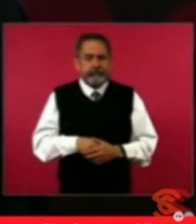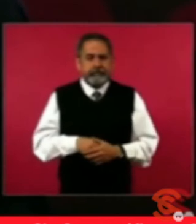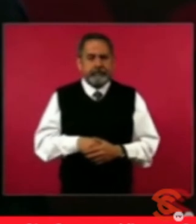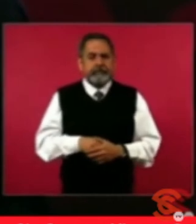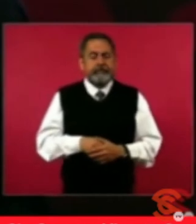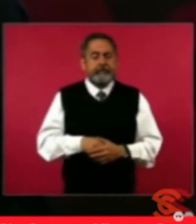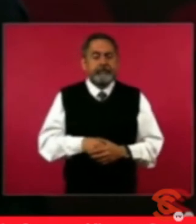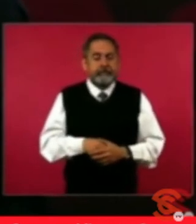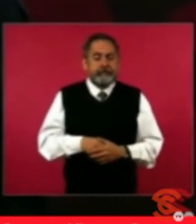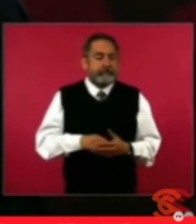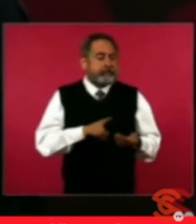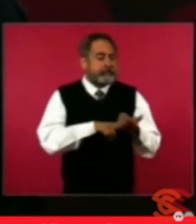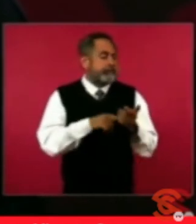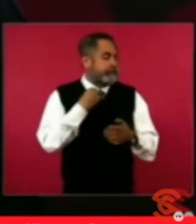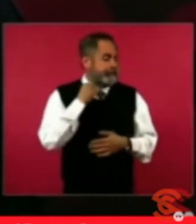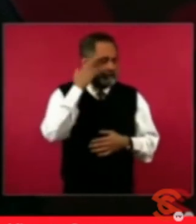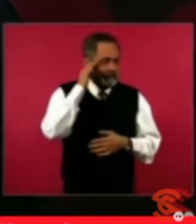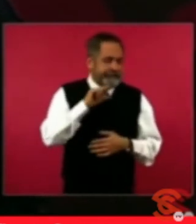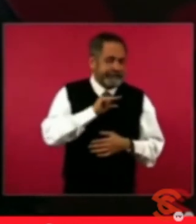en sobornar,